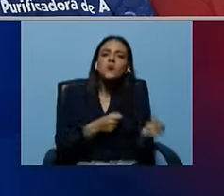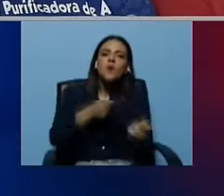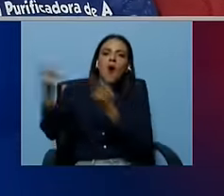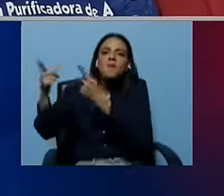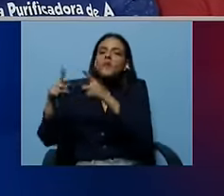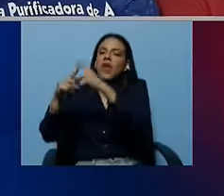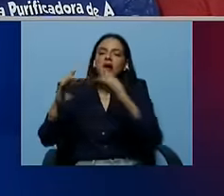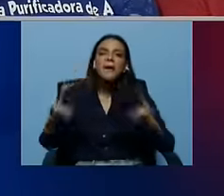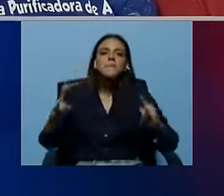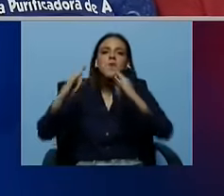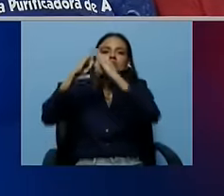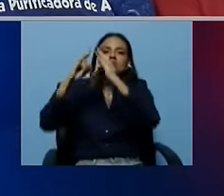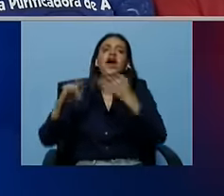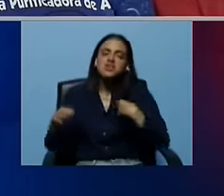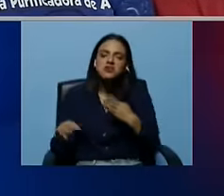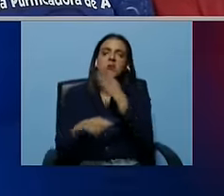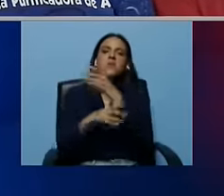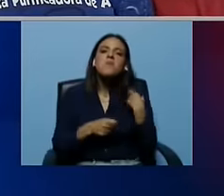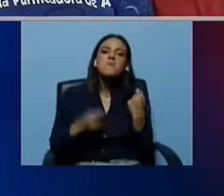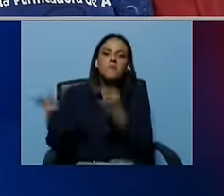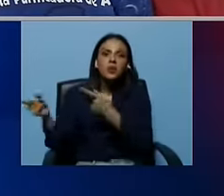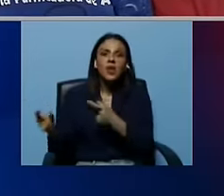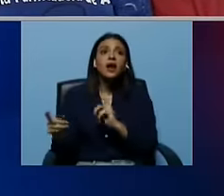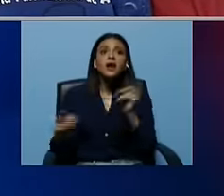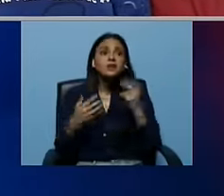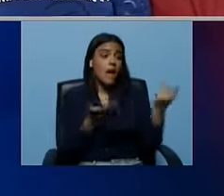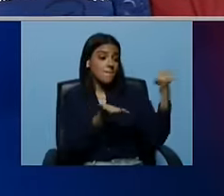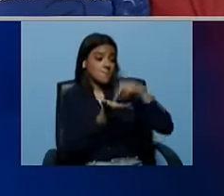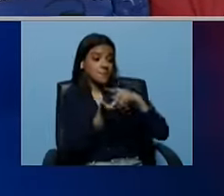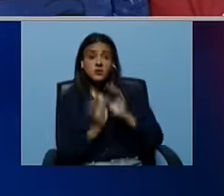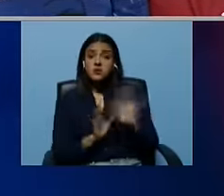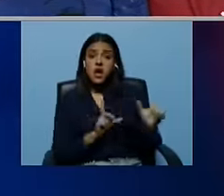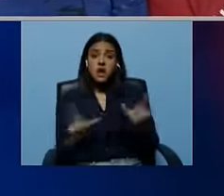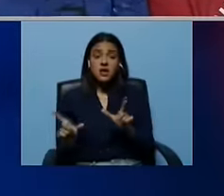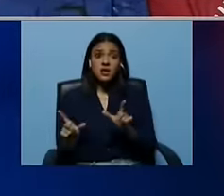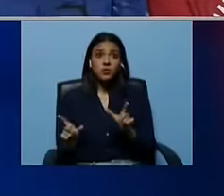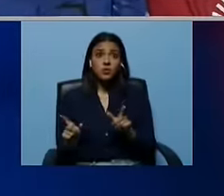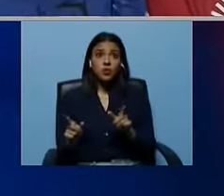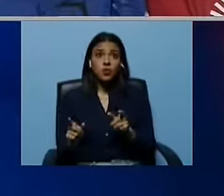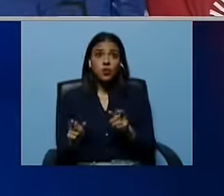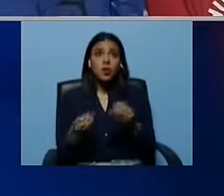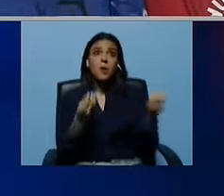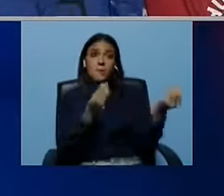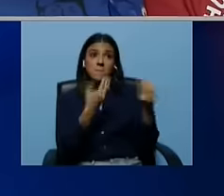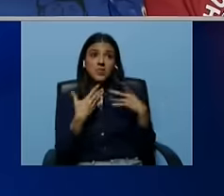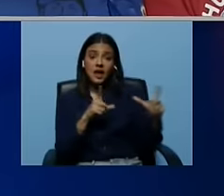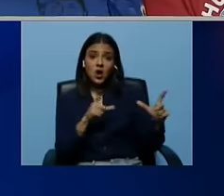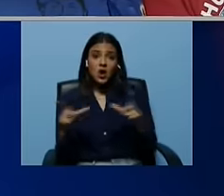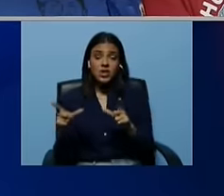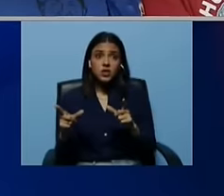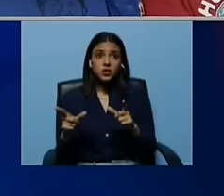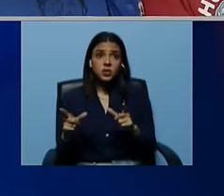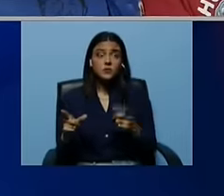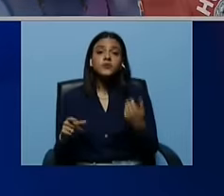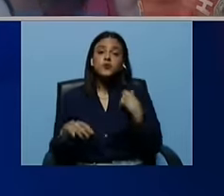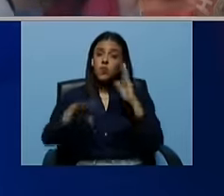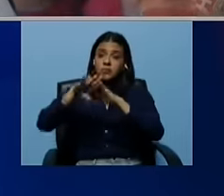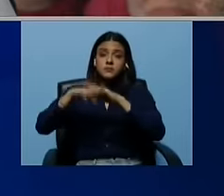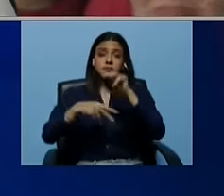montaña. Ya me llegó, mira, me llegó la covalonga. Ya le dije a la